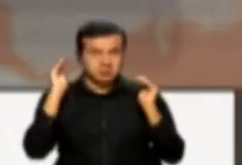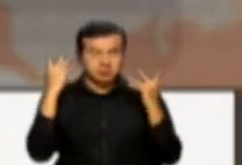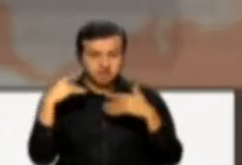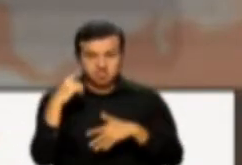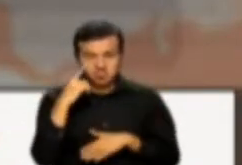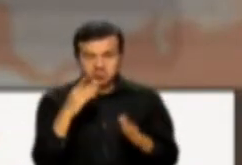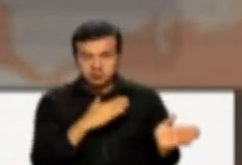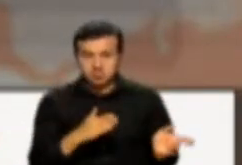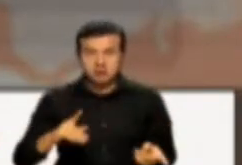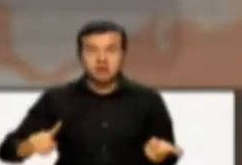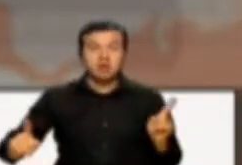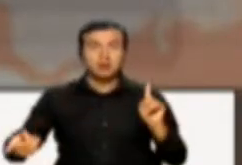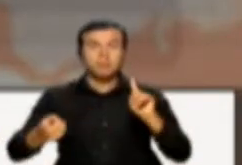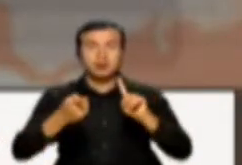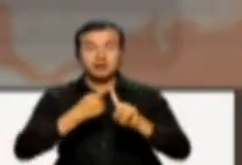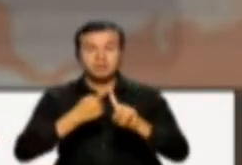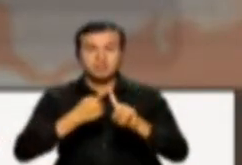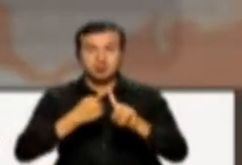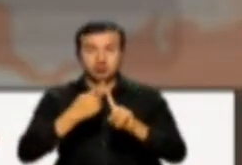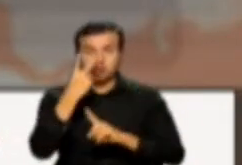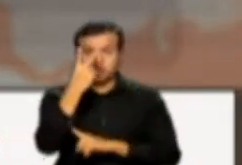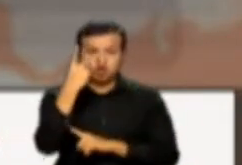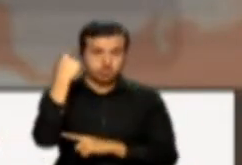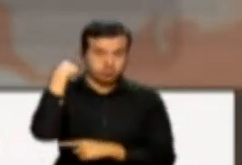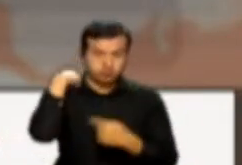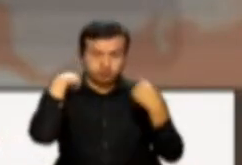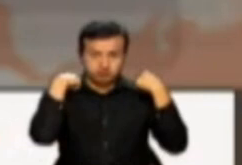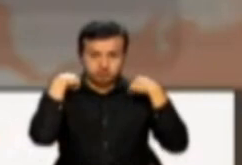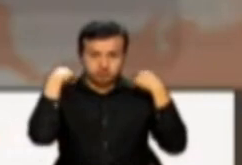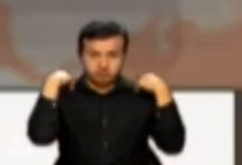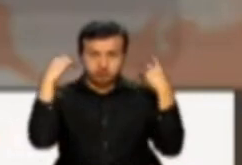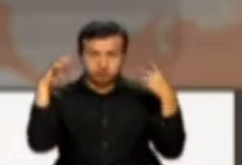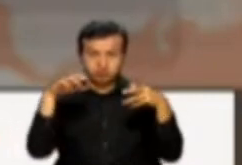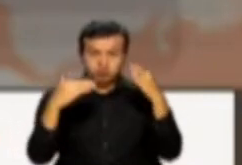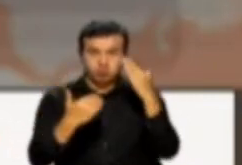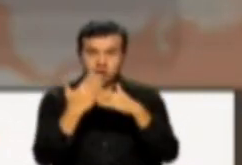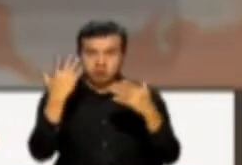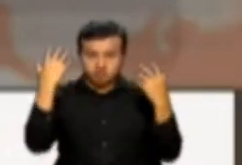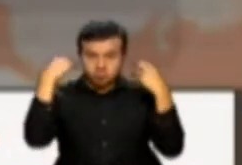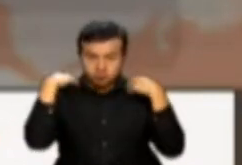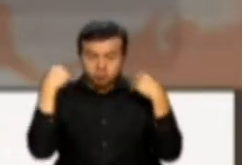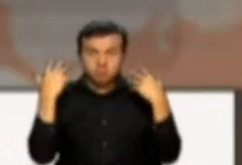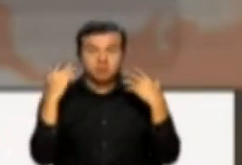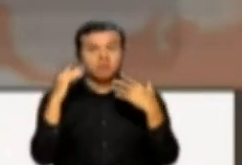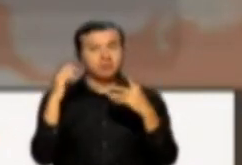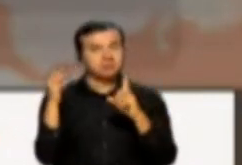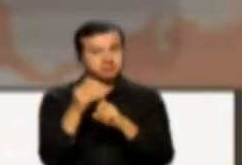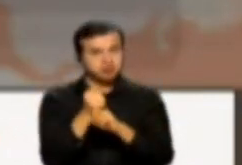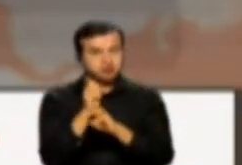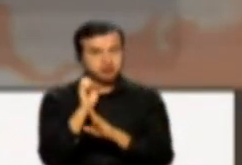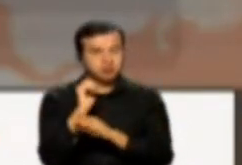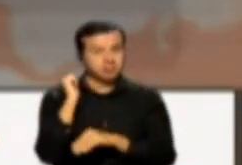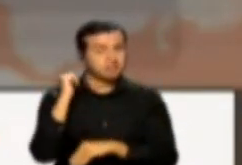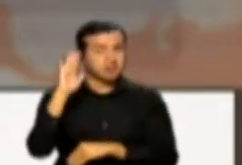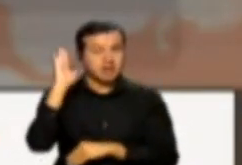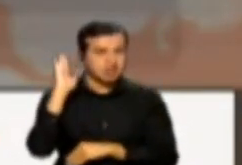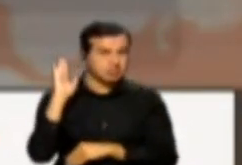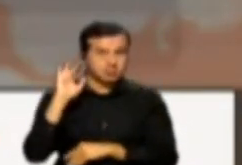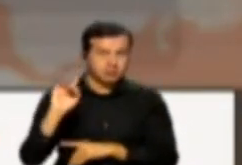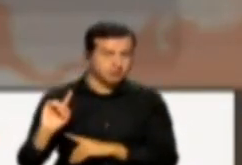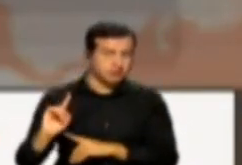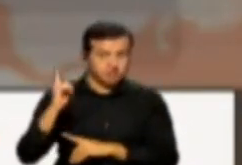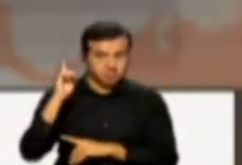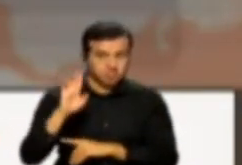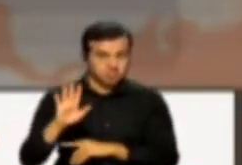realizado el primer trasplante bipulmonar con éxito en el ecuador pero hay muchas cosas más allá de ser los primeros